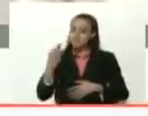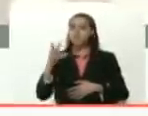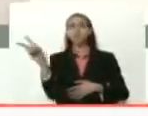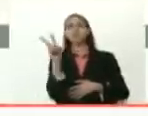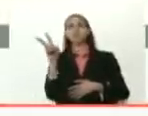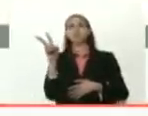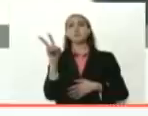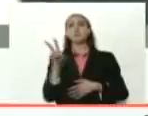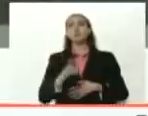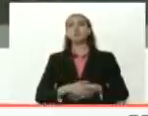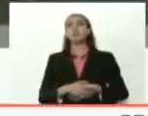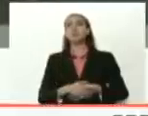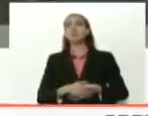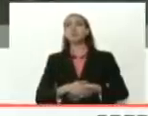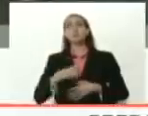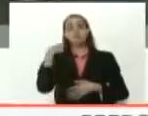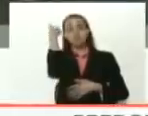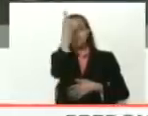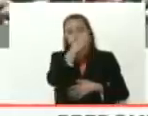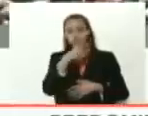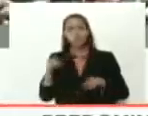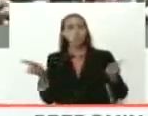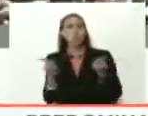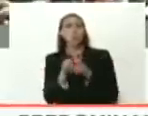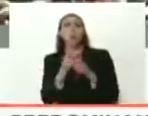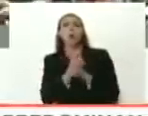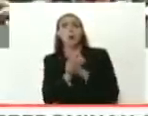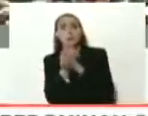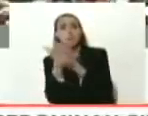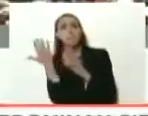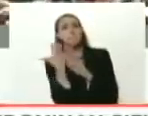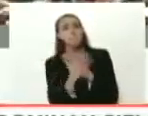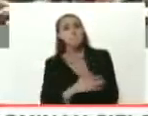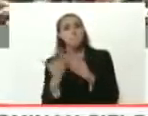venezolana, con rostro de amor,